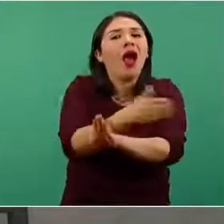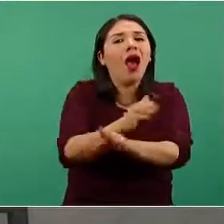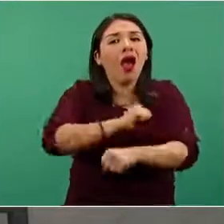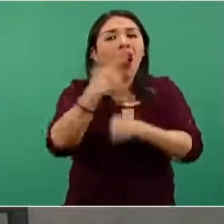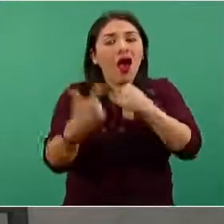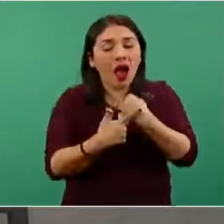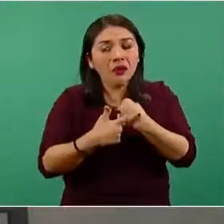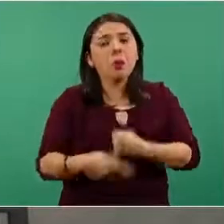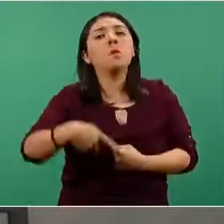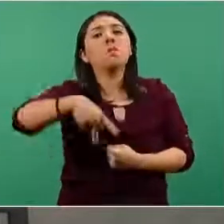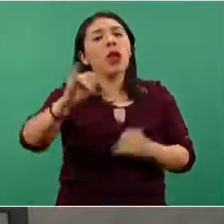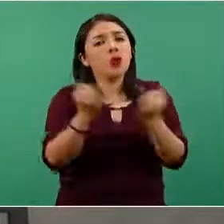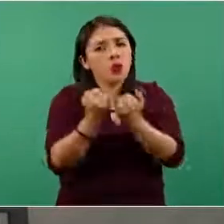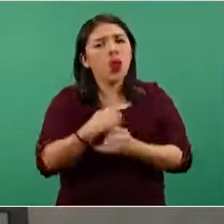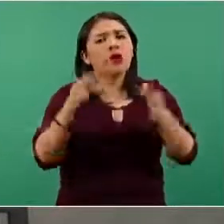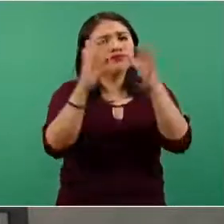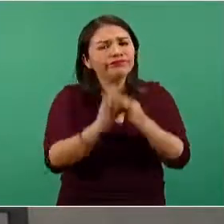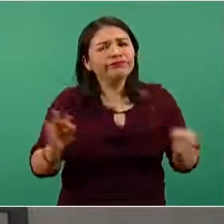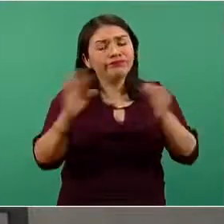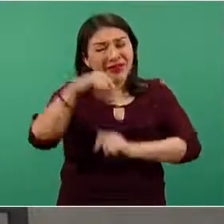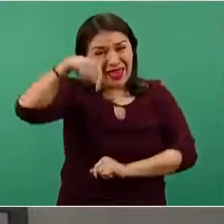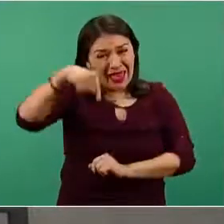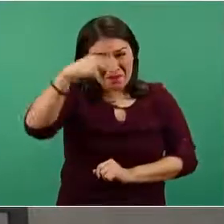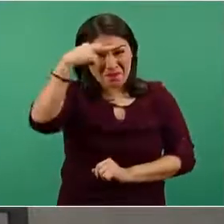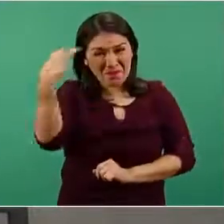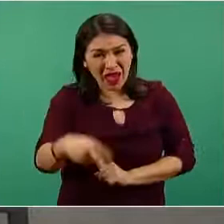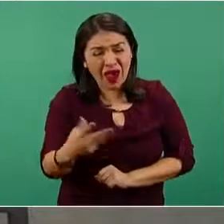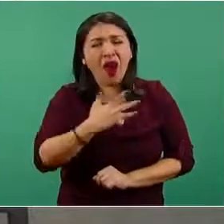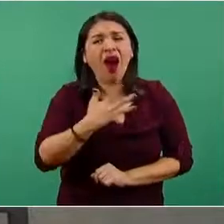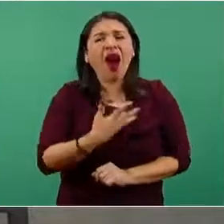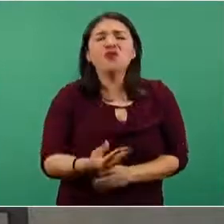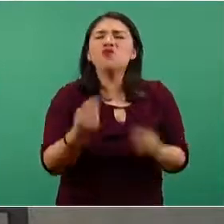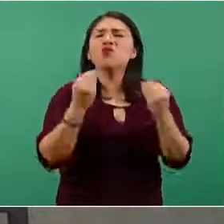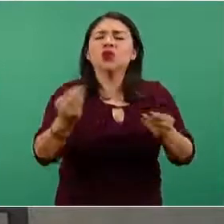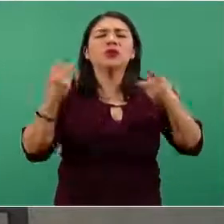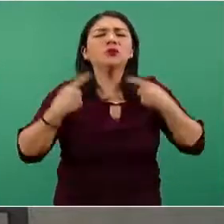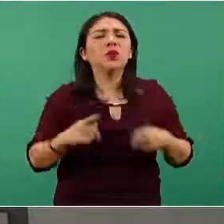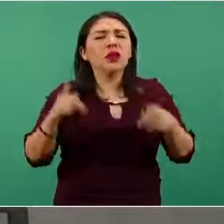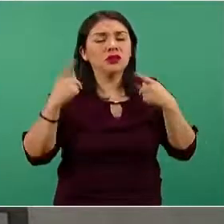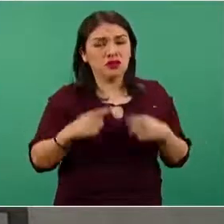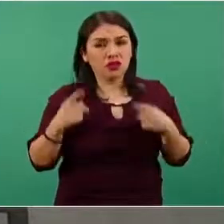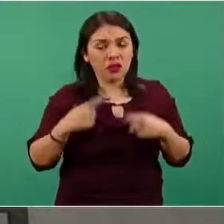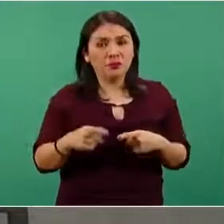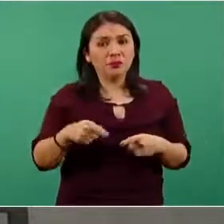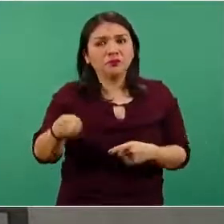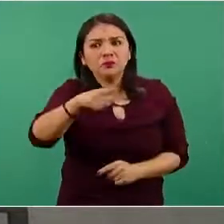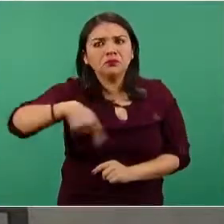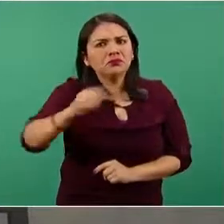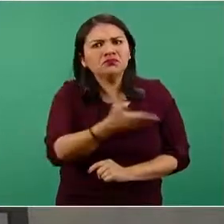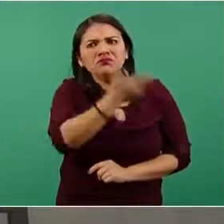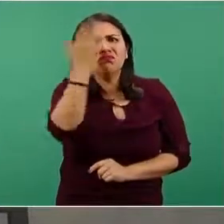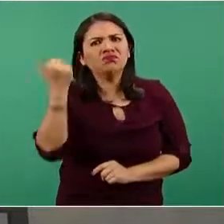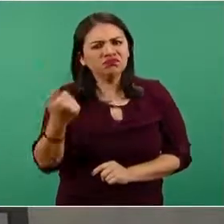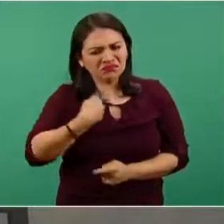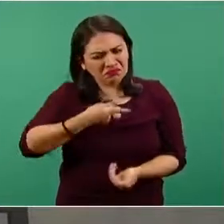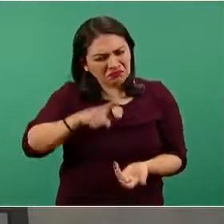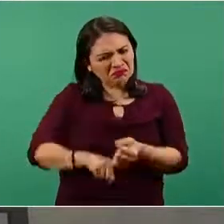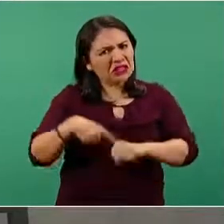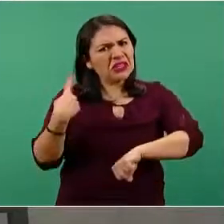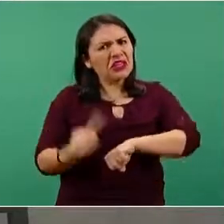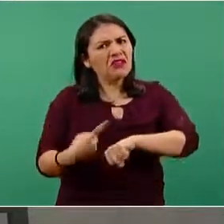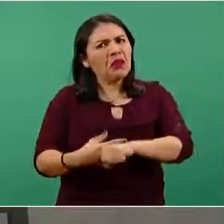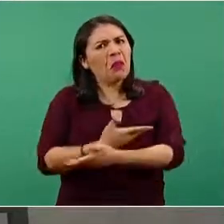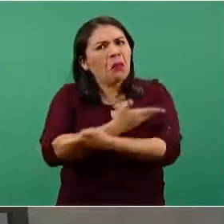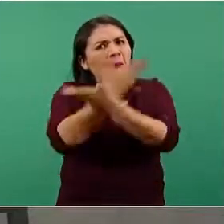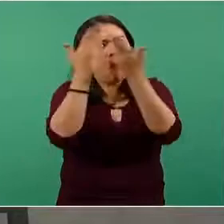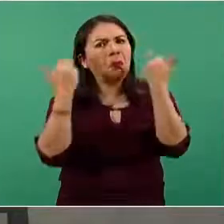hemos hecho la observación de que en México existen personas que no saben que tienen una enfermedad crónica,